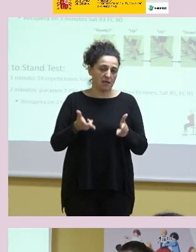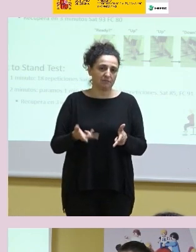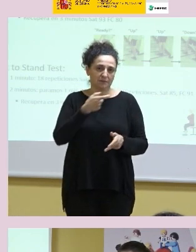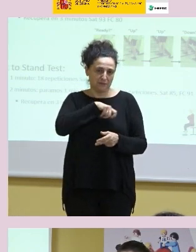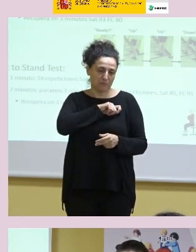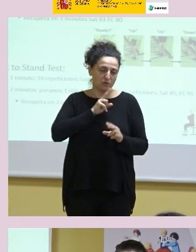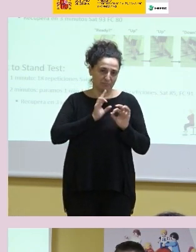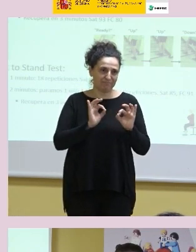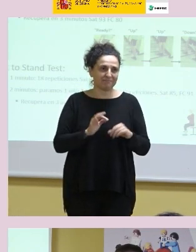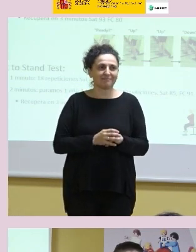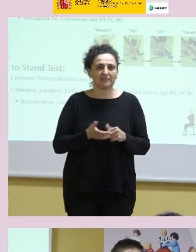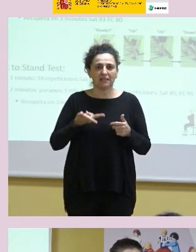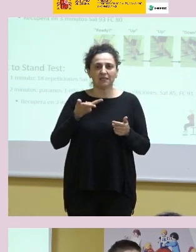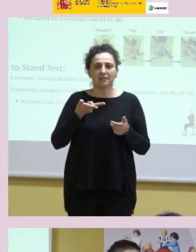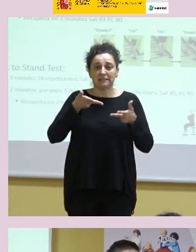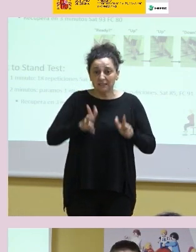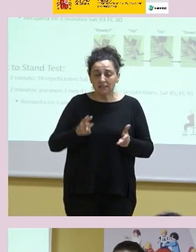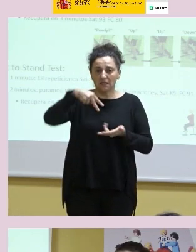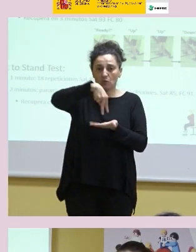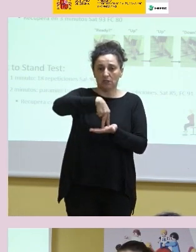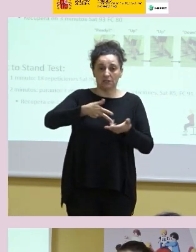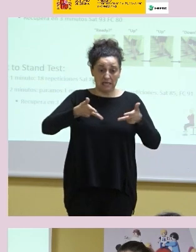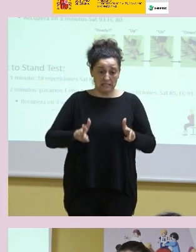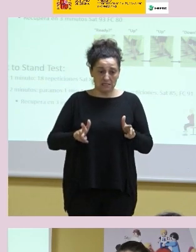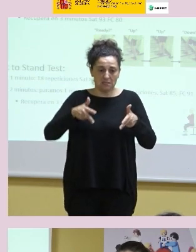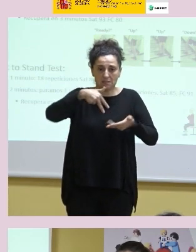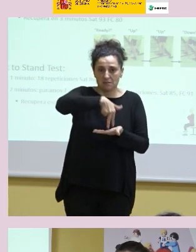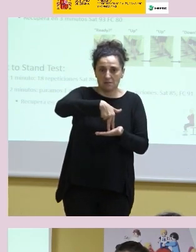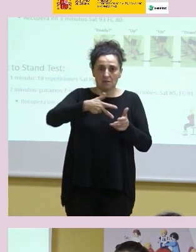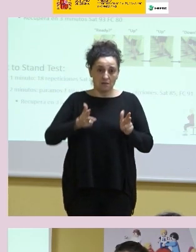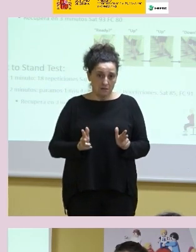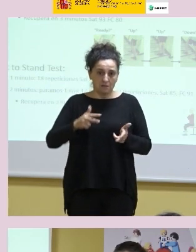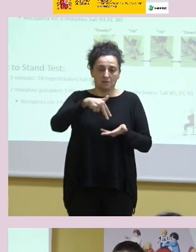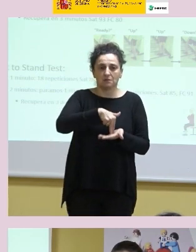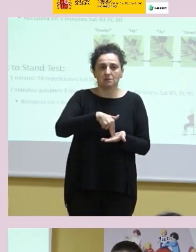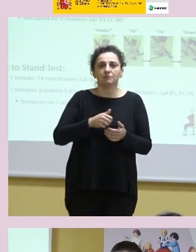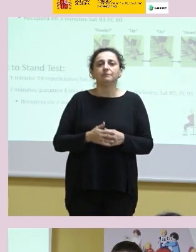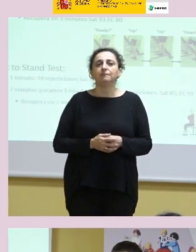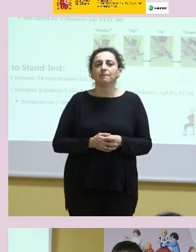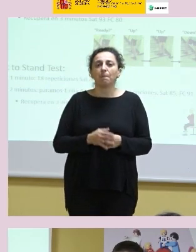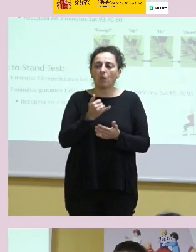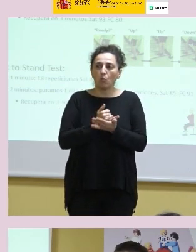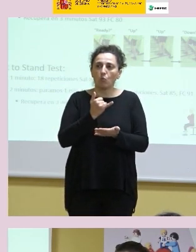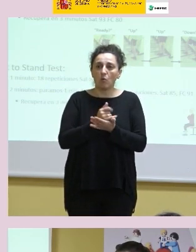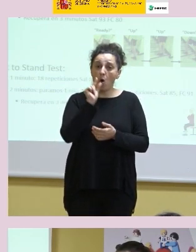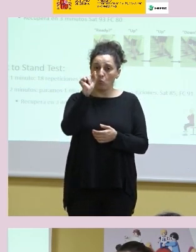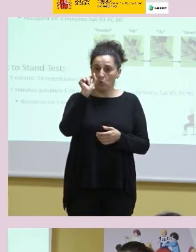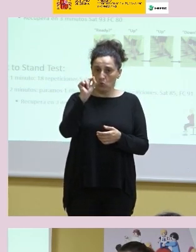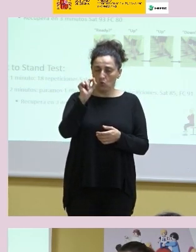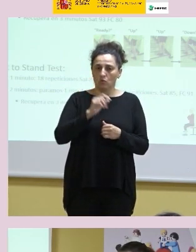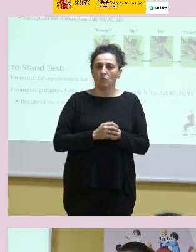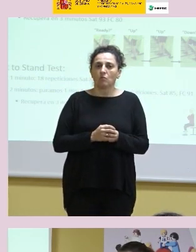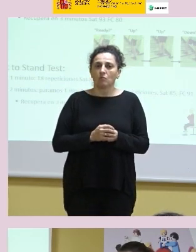y consiste en sentarse y levantarse de una silla, y en este caso realizamos una prueba de 1 minuto. El